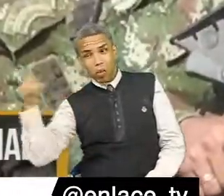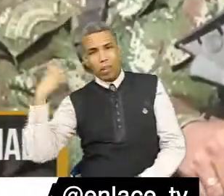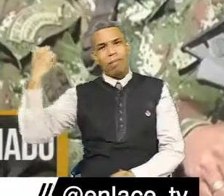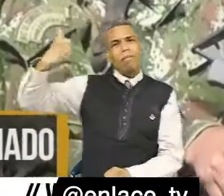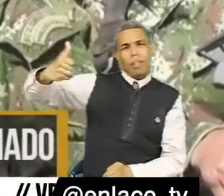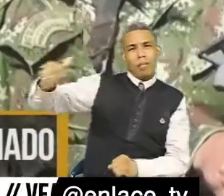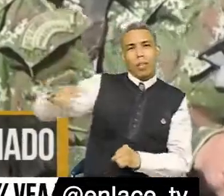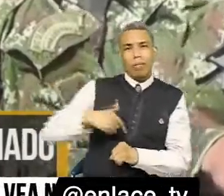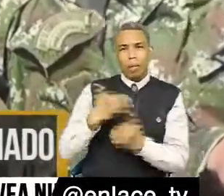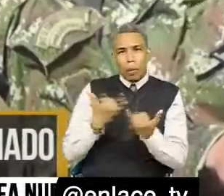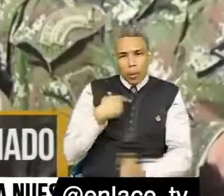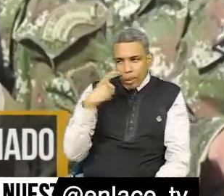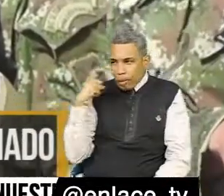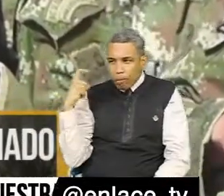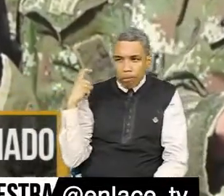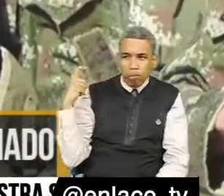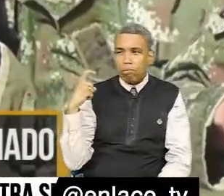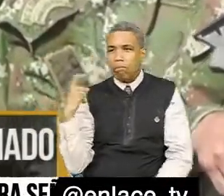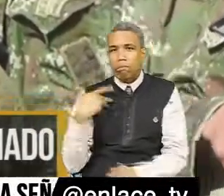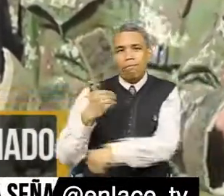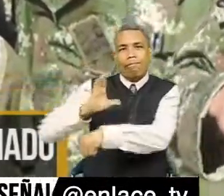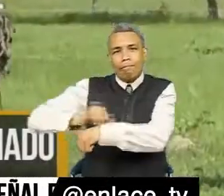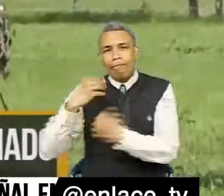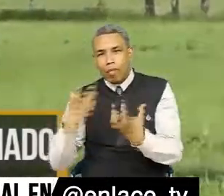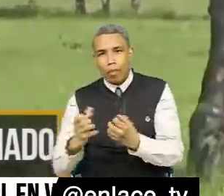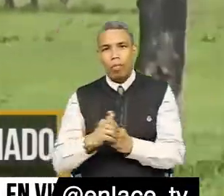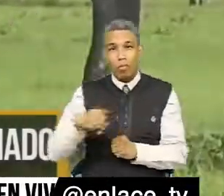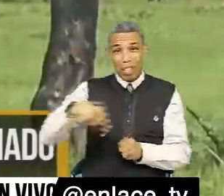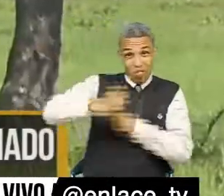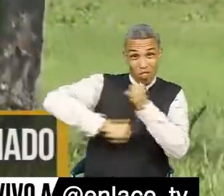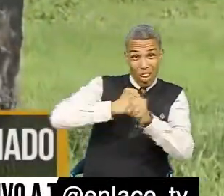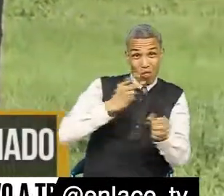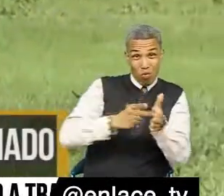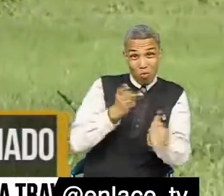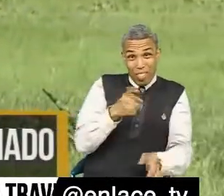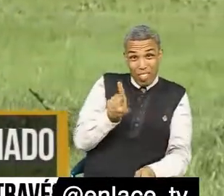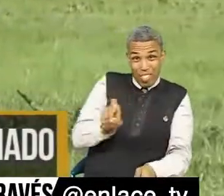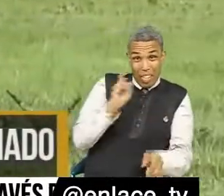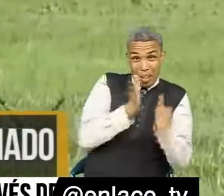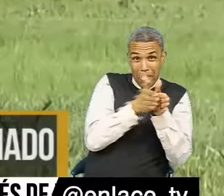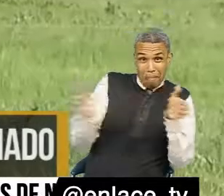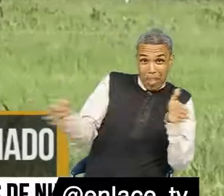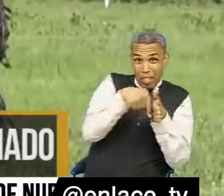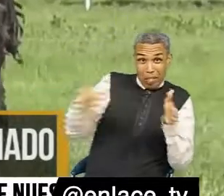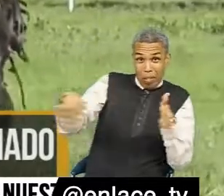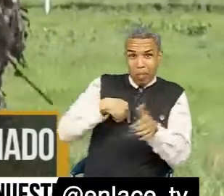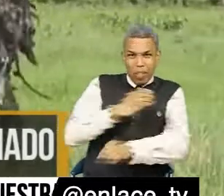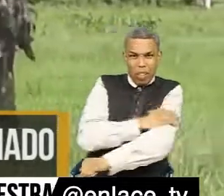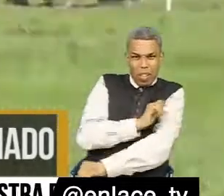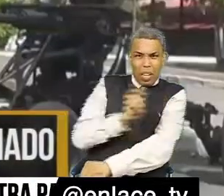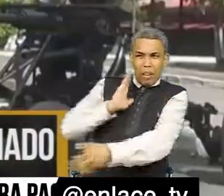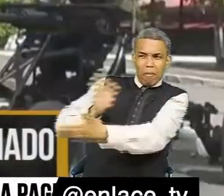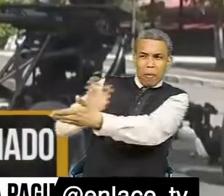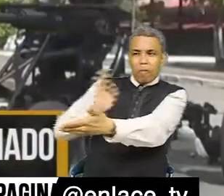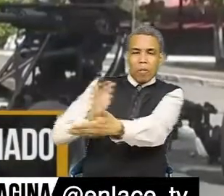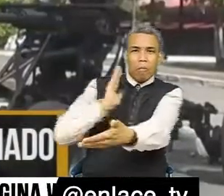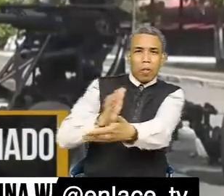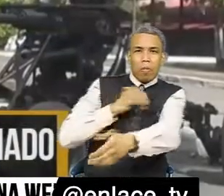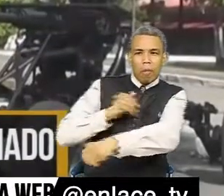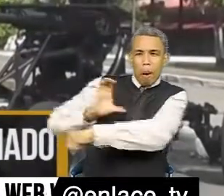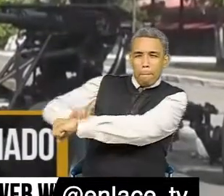están tras su captura 23 detenciones en lo corrido de 2016 se han efectuado en contra del grupo guerrillero en esta jurisdicción de ese